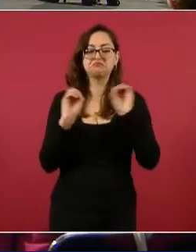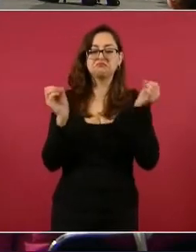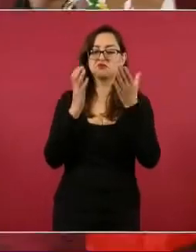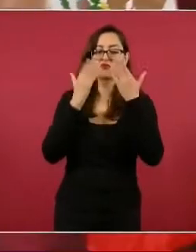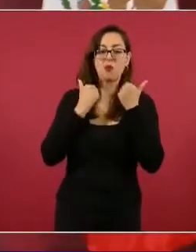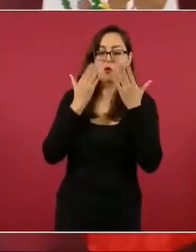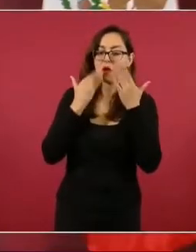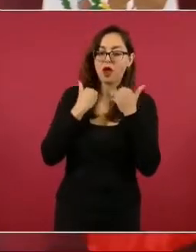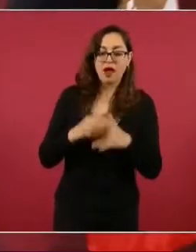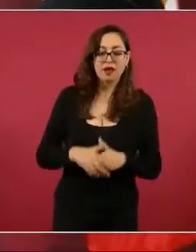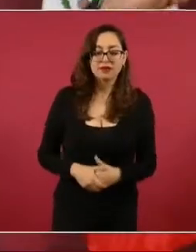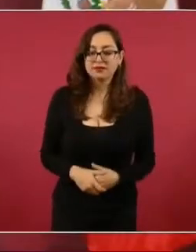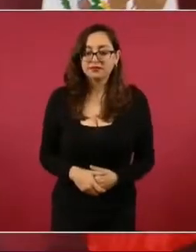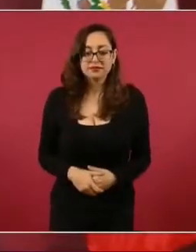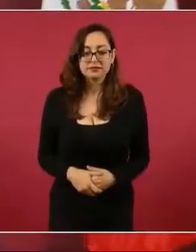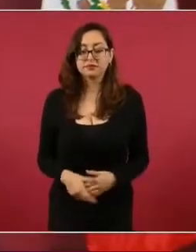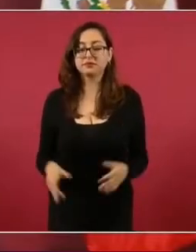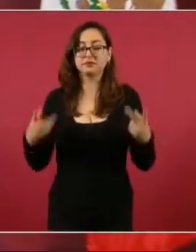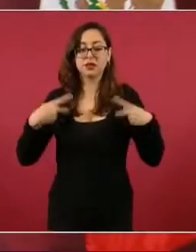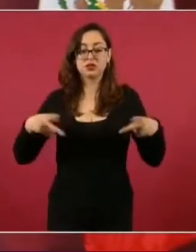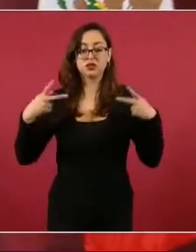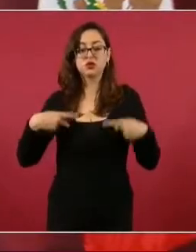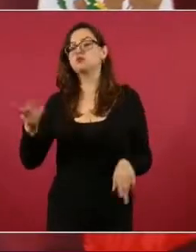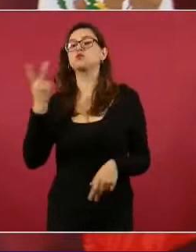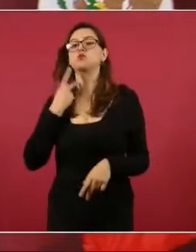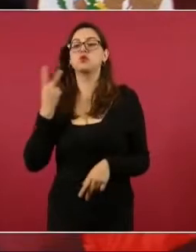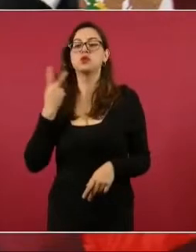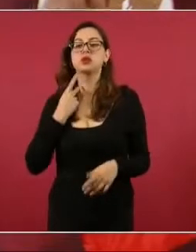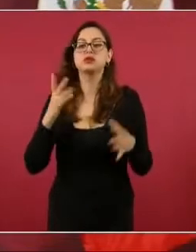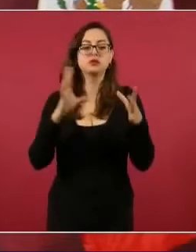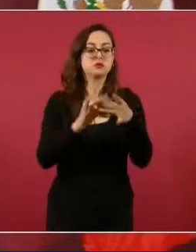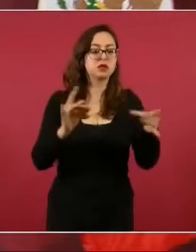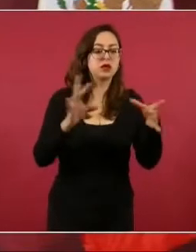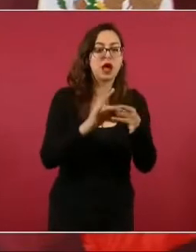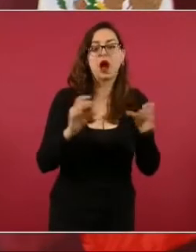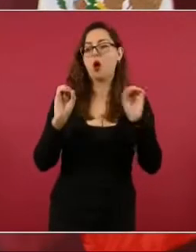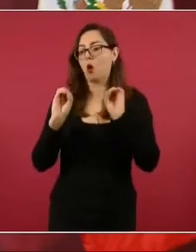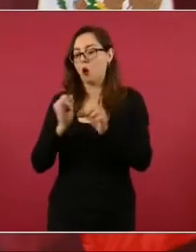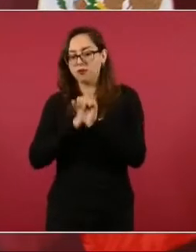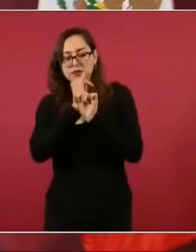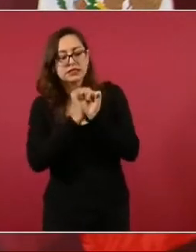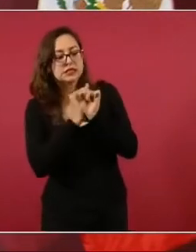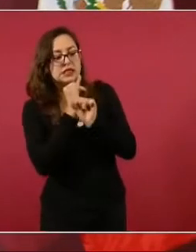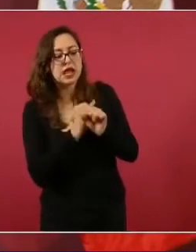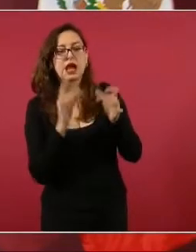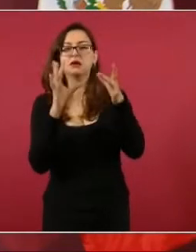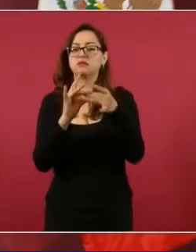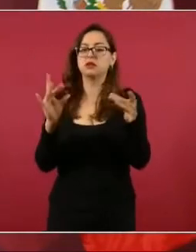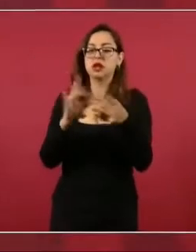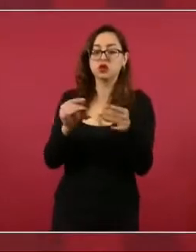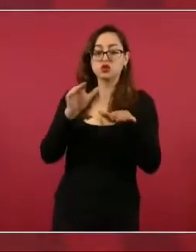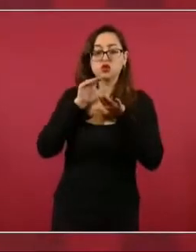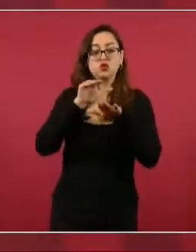a encontrar en los discursos ni en los artículos.